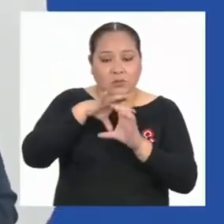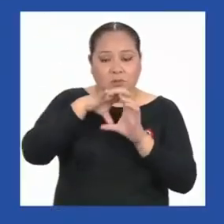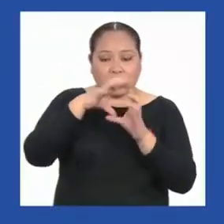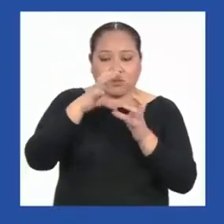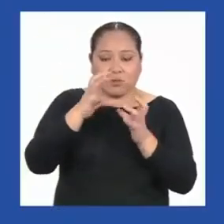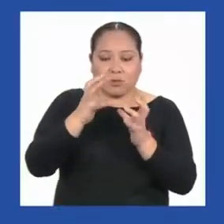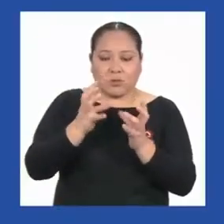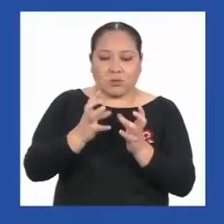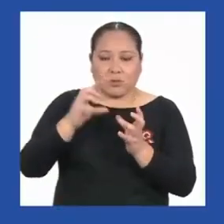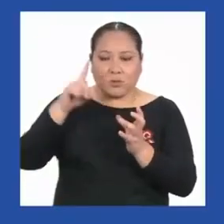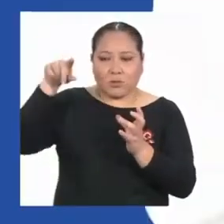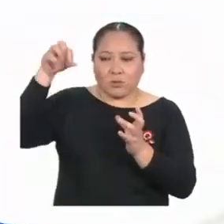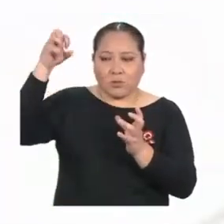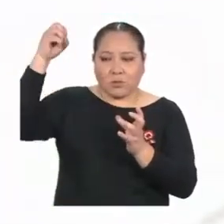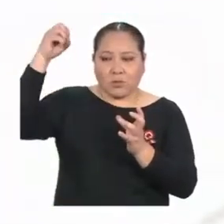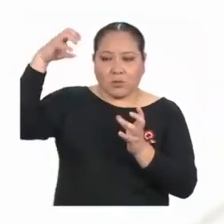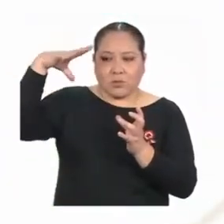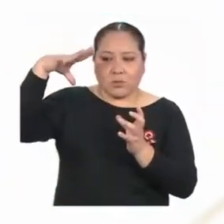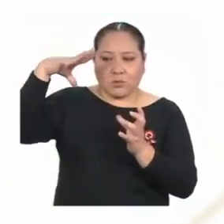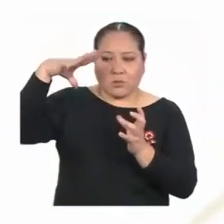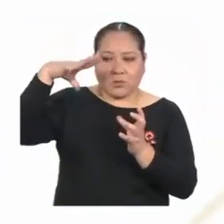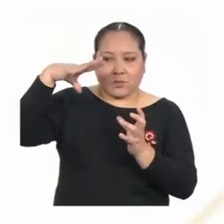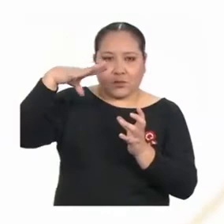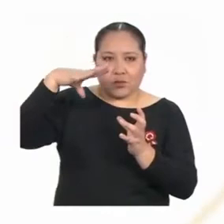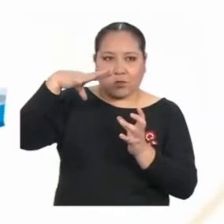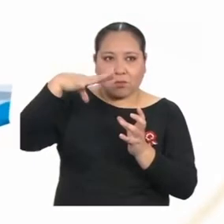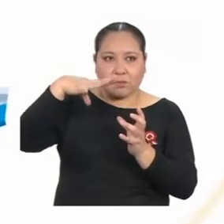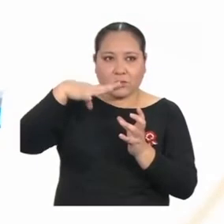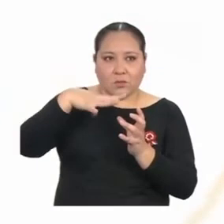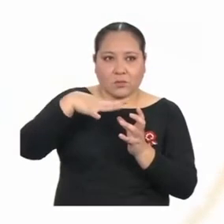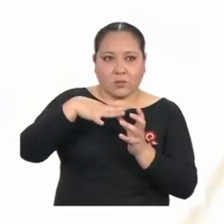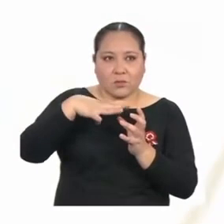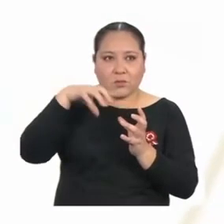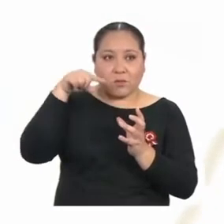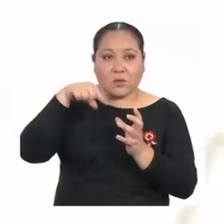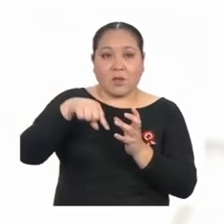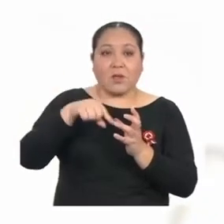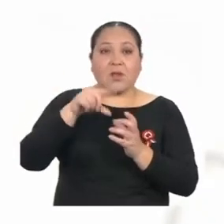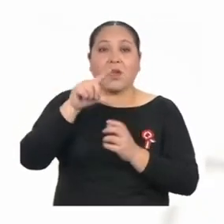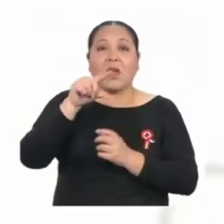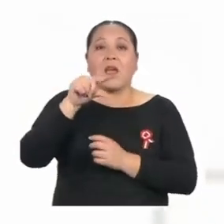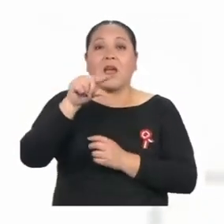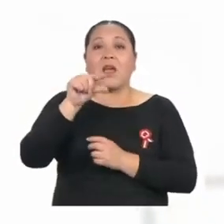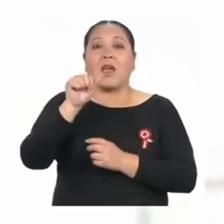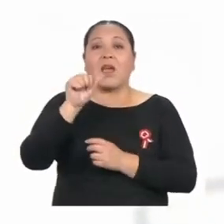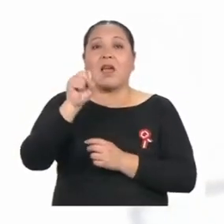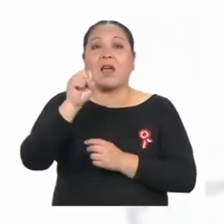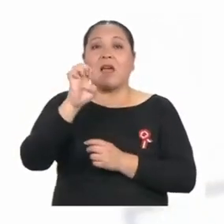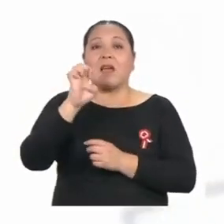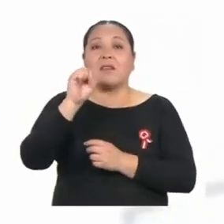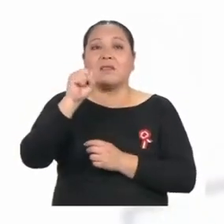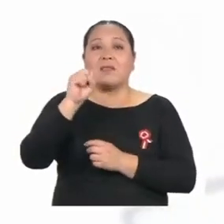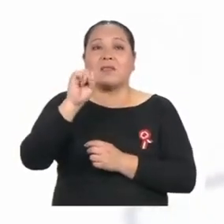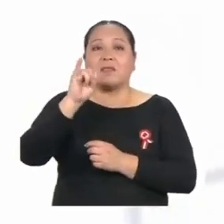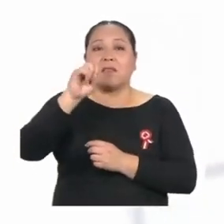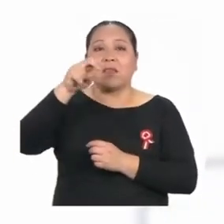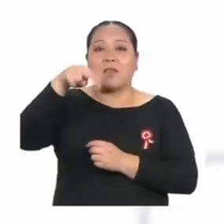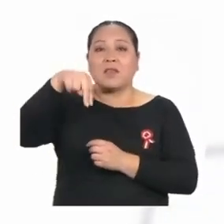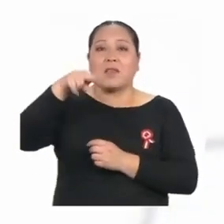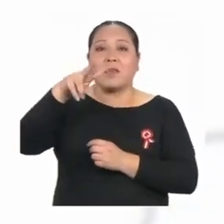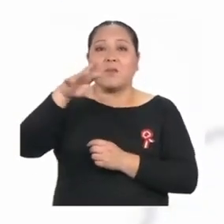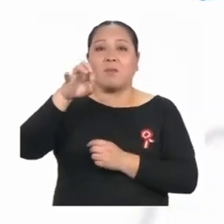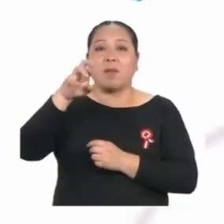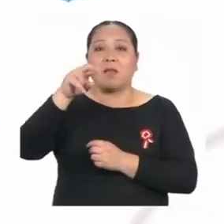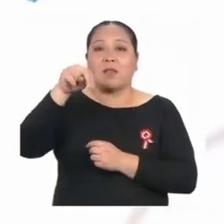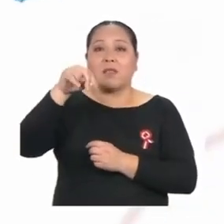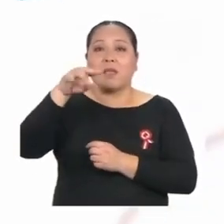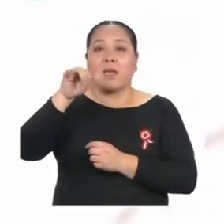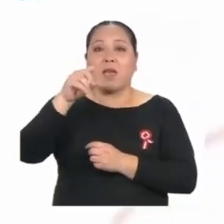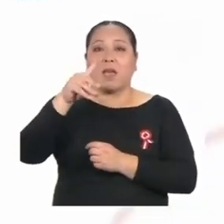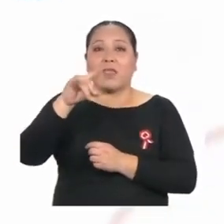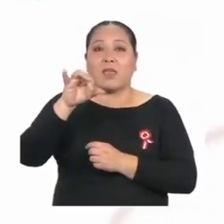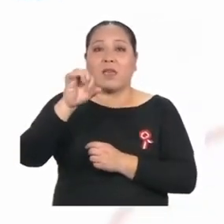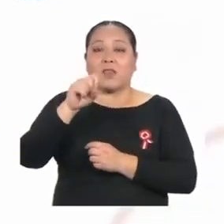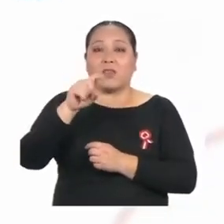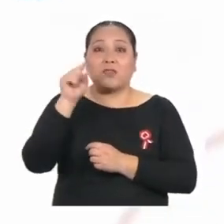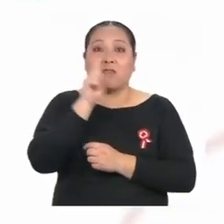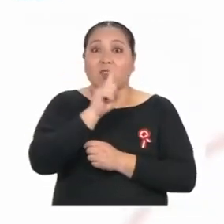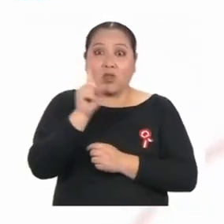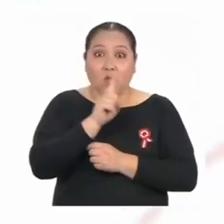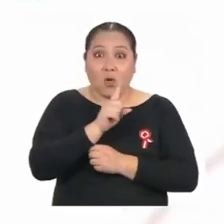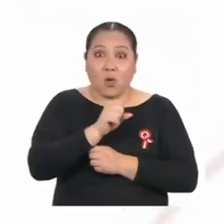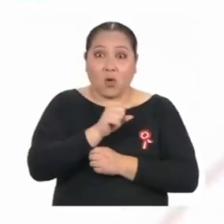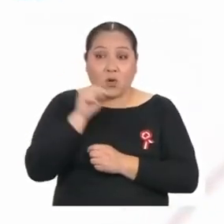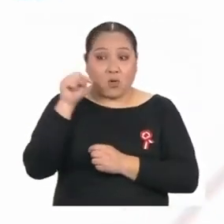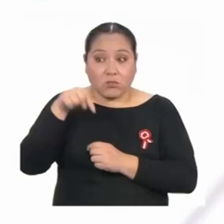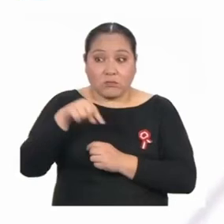Tierra. Esos son los gases invernaderos. Sin ellos la Tierra sería 30 grados más